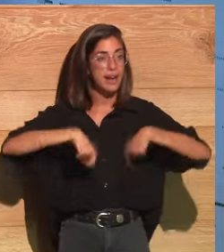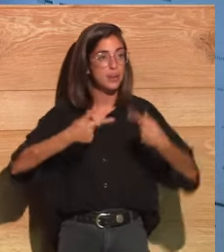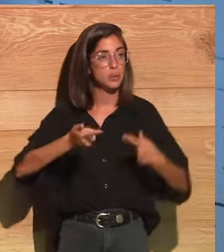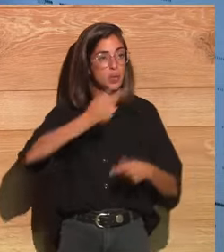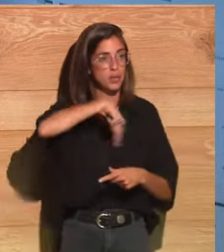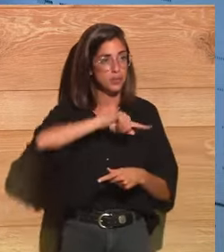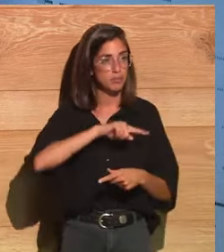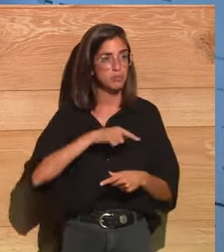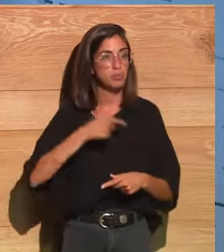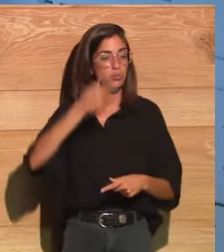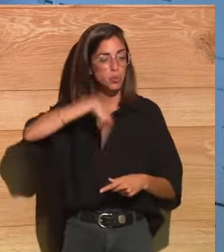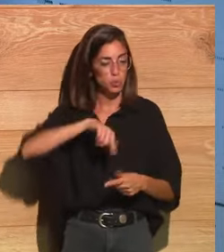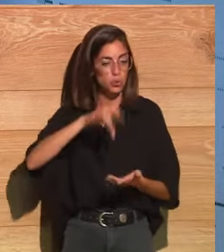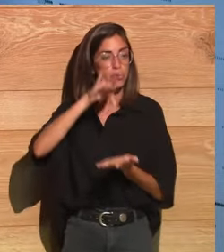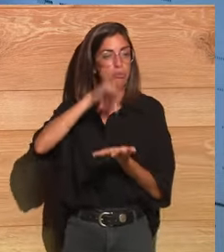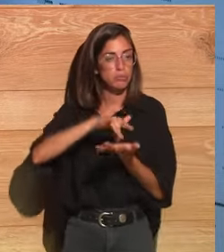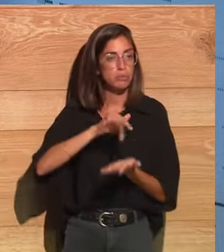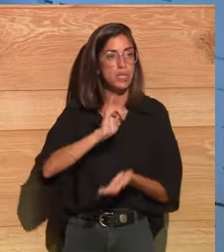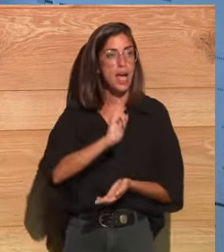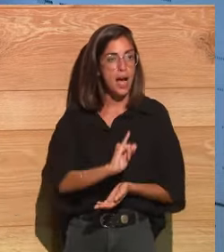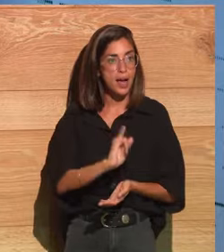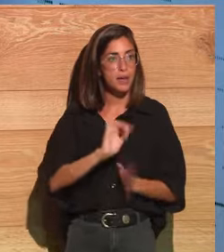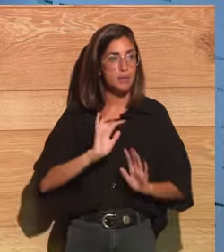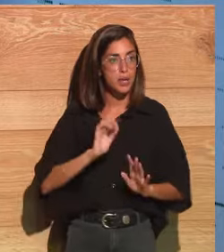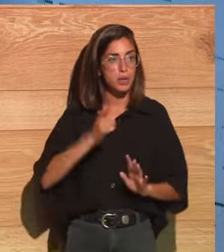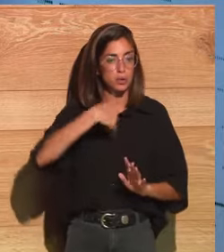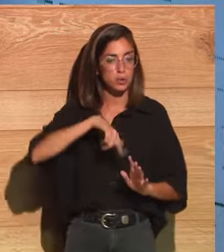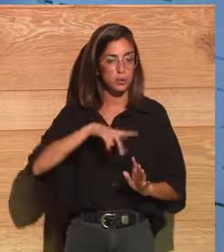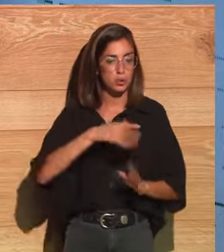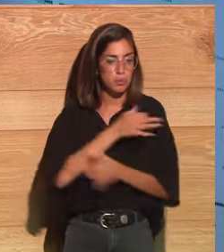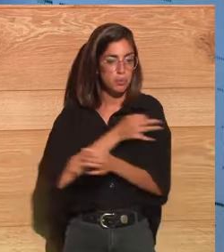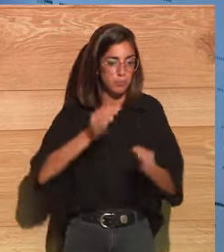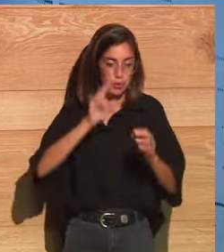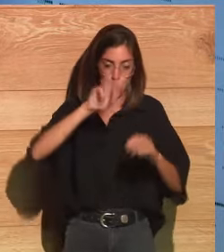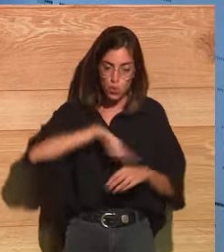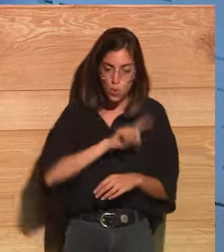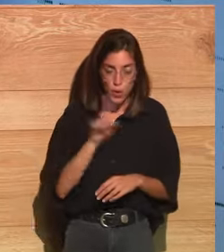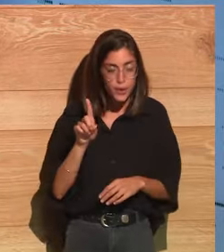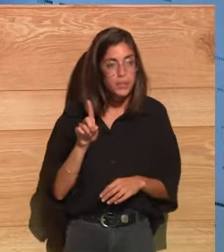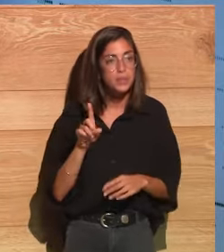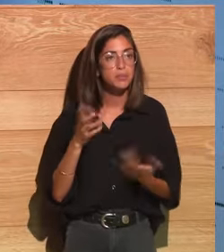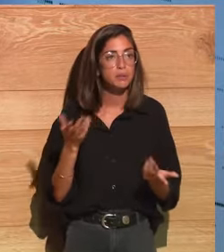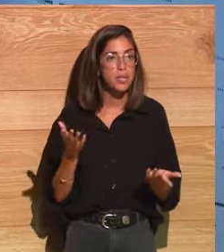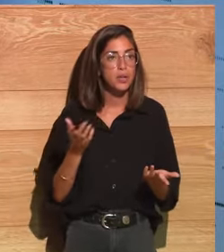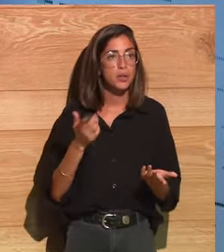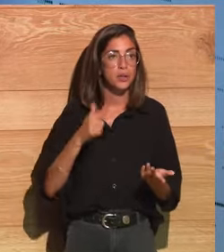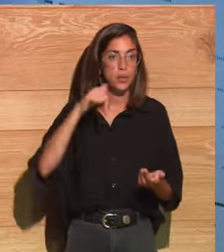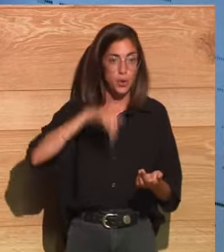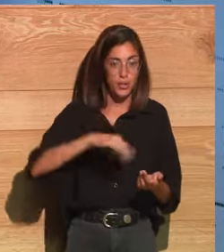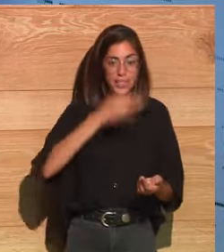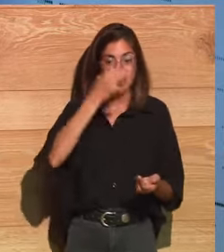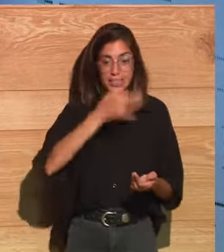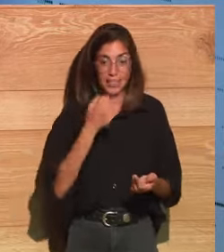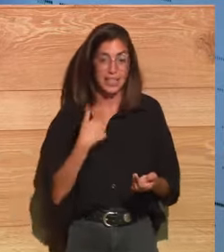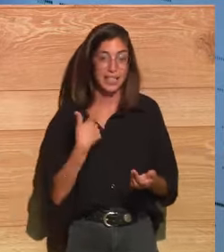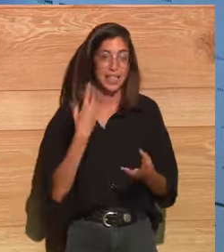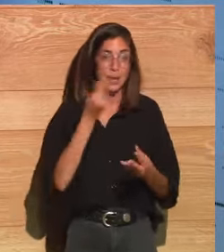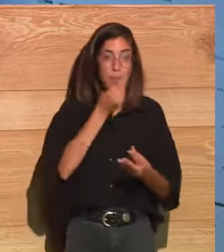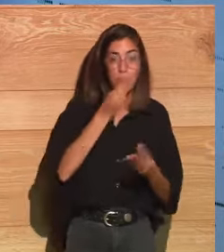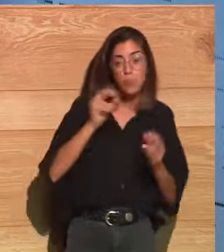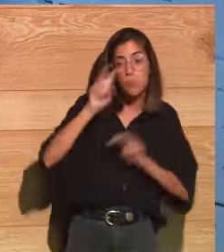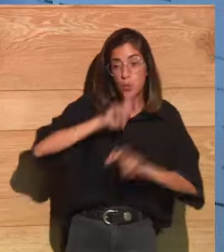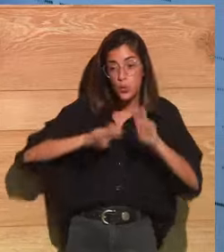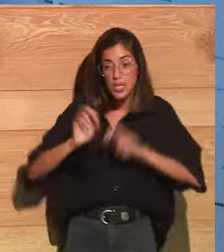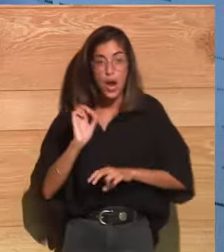somos imperfectos, sí, pero estamos aquí esta tarde decidiendo, en vez de buscar alimento o buscar pareja,